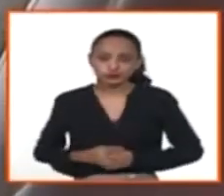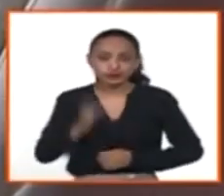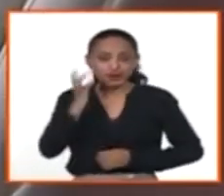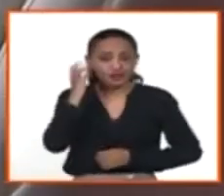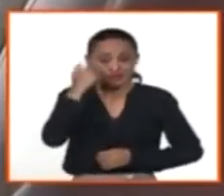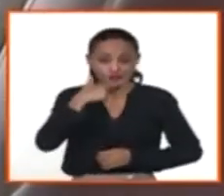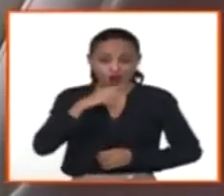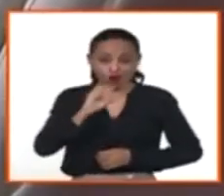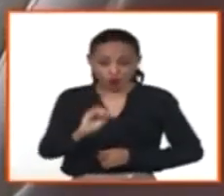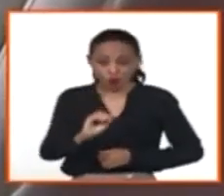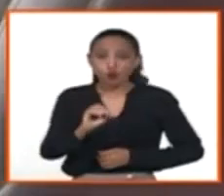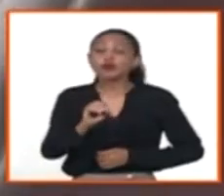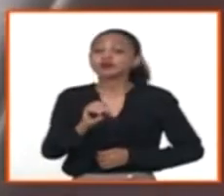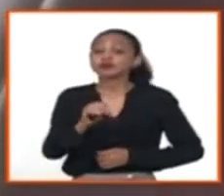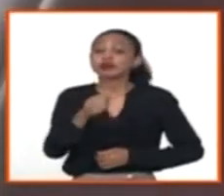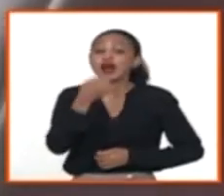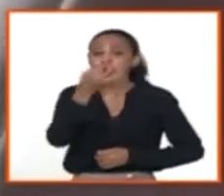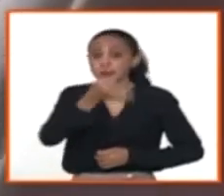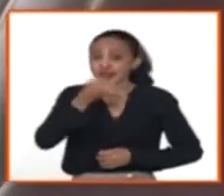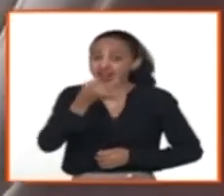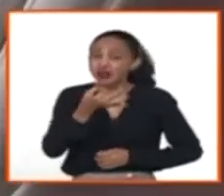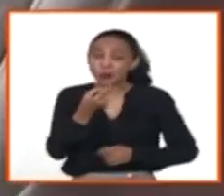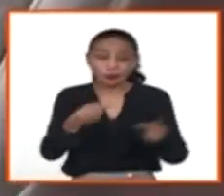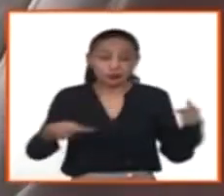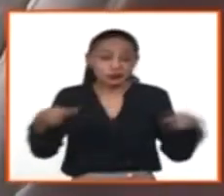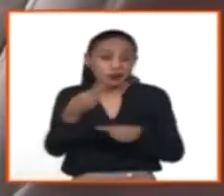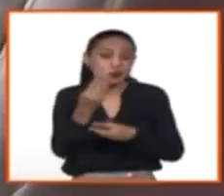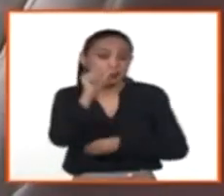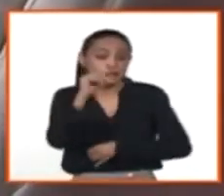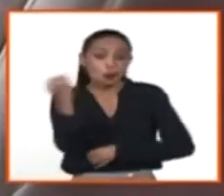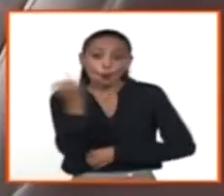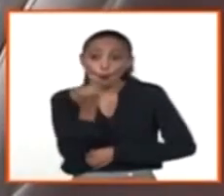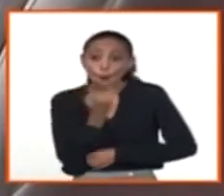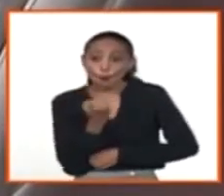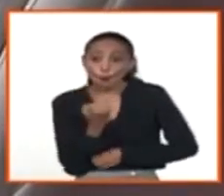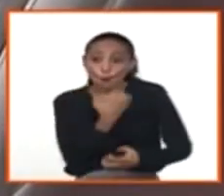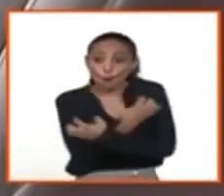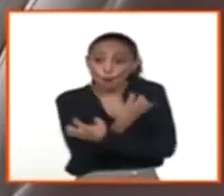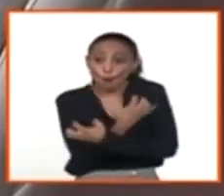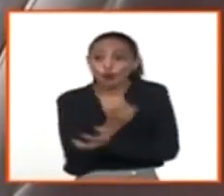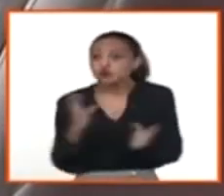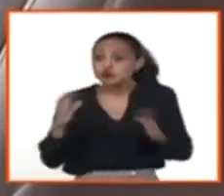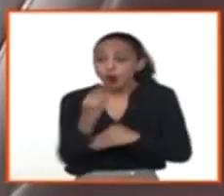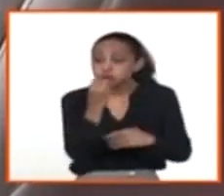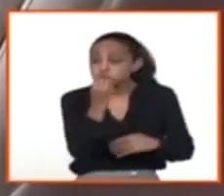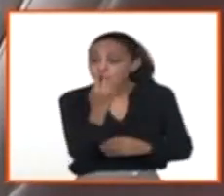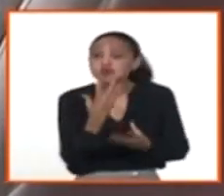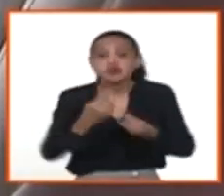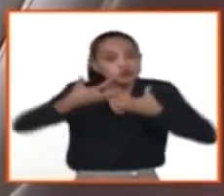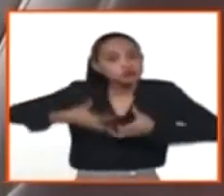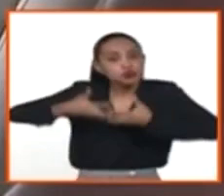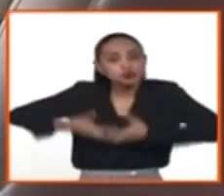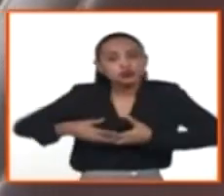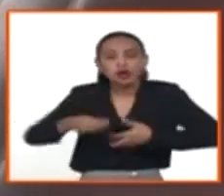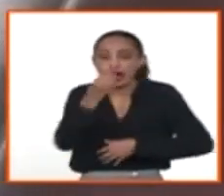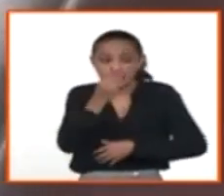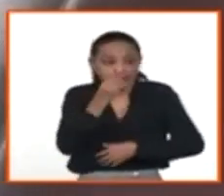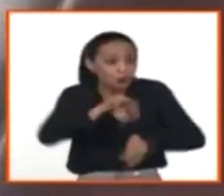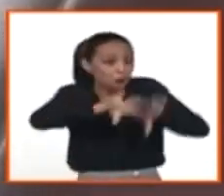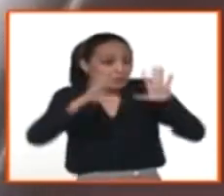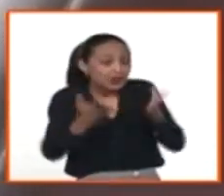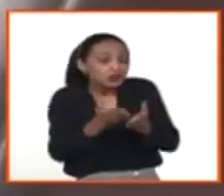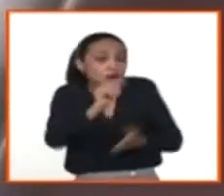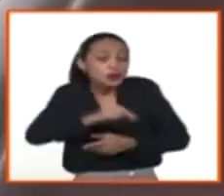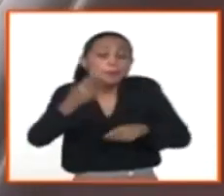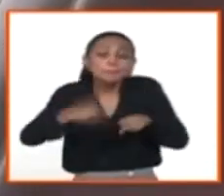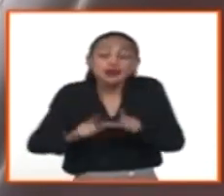porque es una de las causas hoy de la malnutrición en el mundo. Se producen suficientes alimentos para todas las personas en el mundo, sin embargo, una buena parte